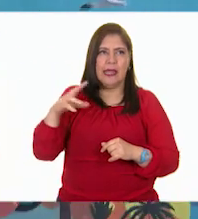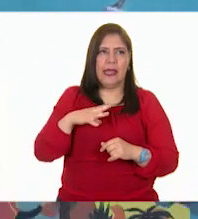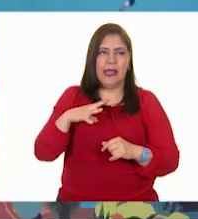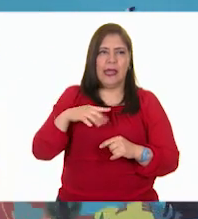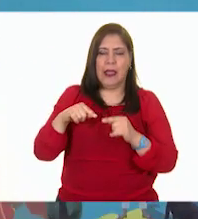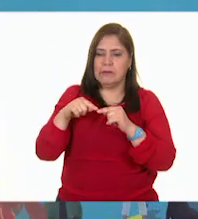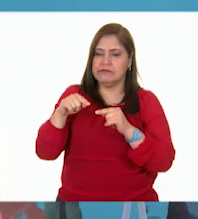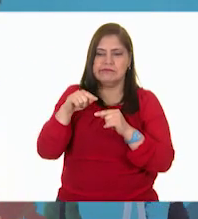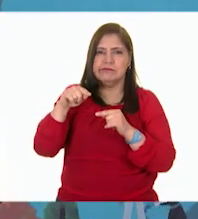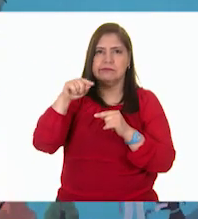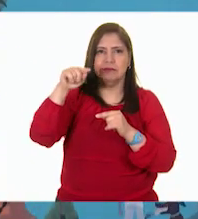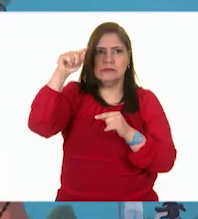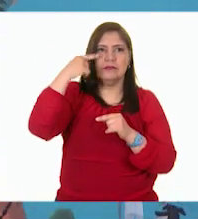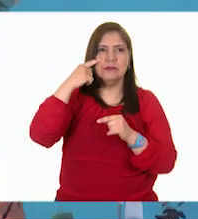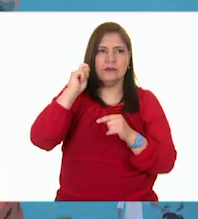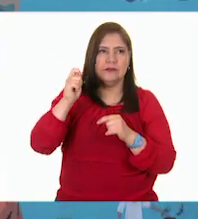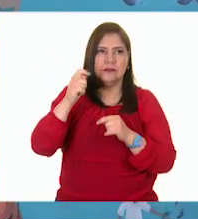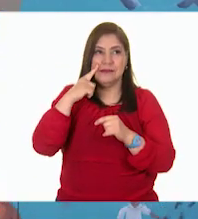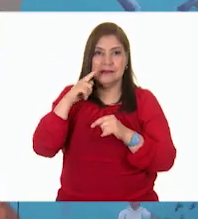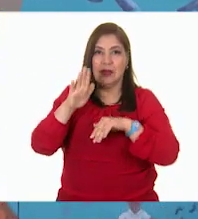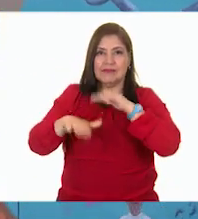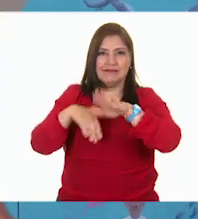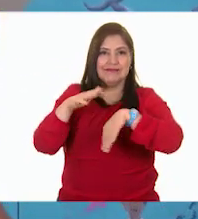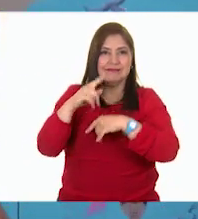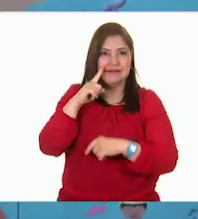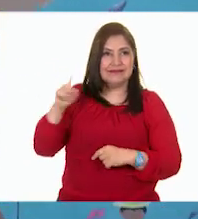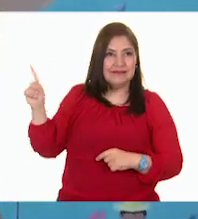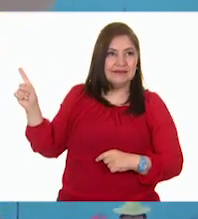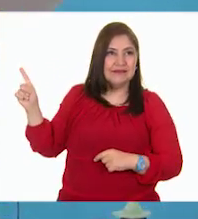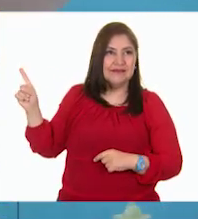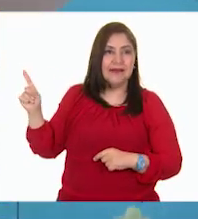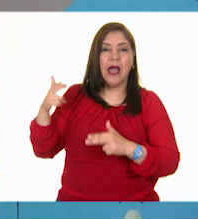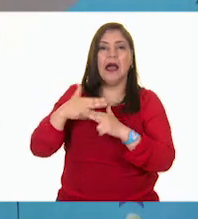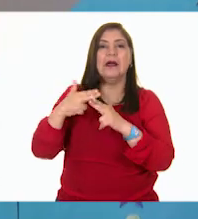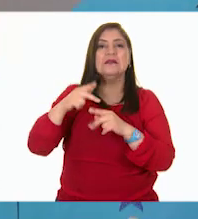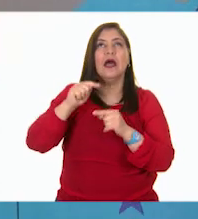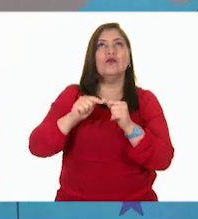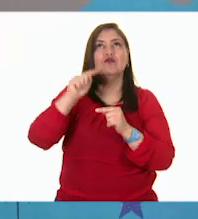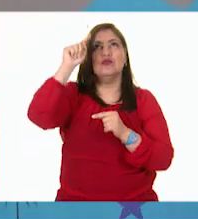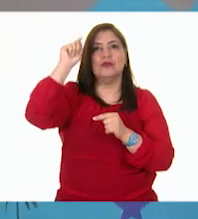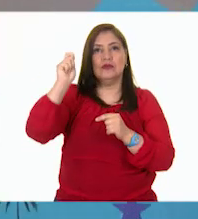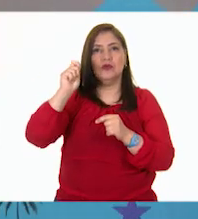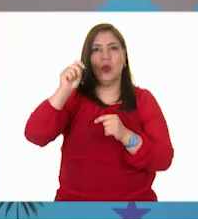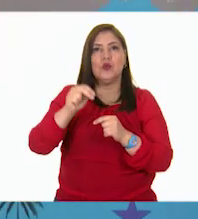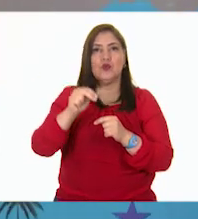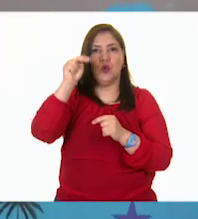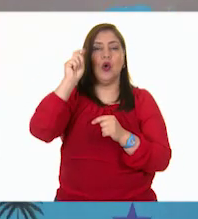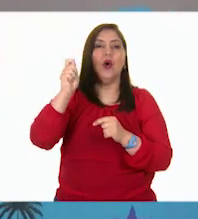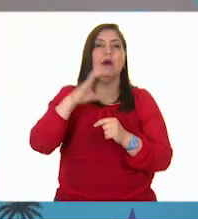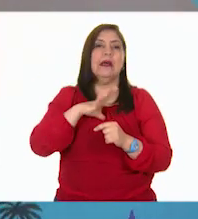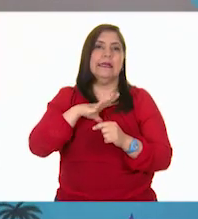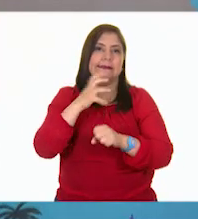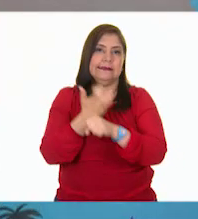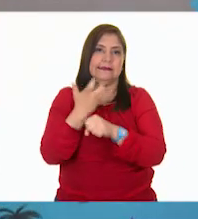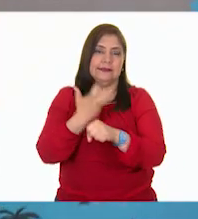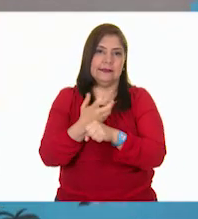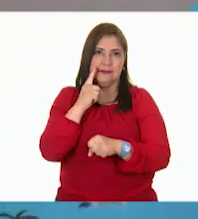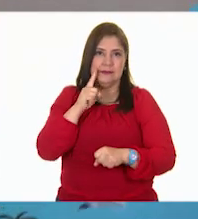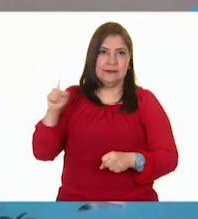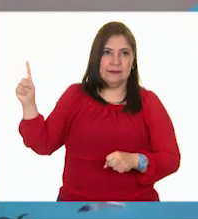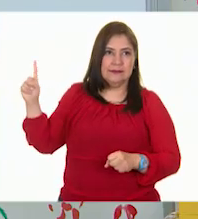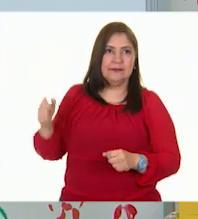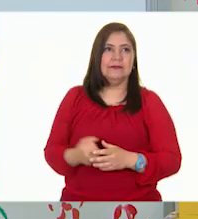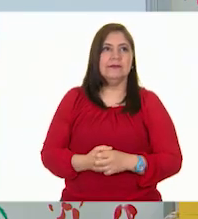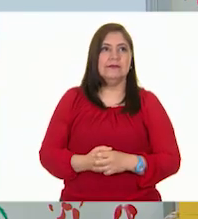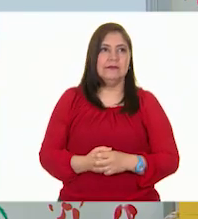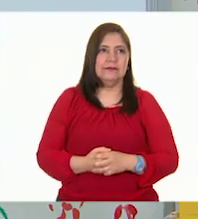su recorrido. De hecho, aquí están las huellas, ¿ya vieron? Hasta llegar a los Estados Unidos. Muy